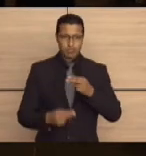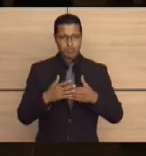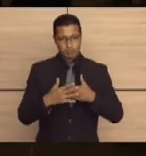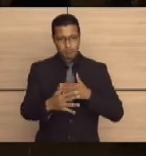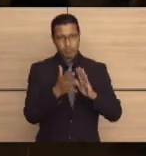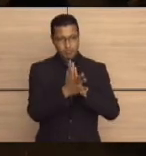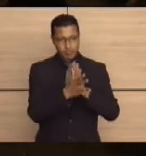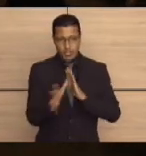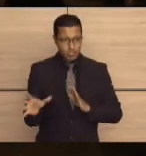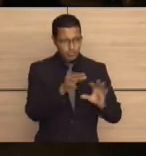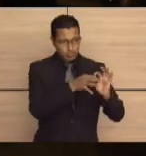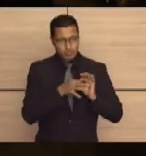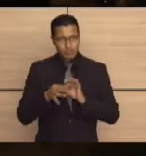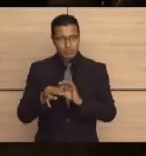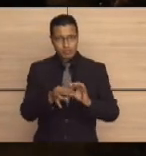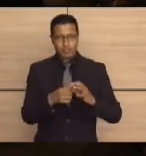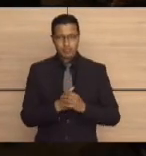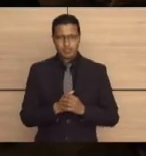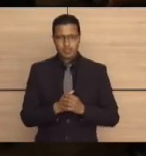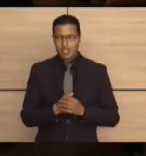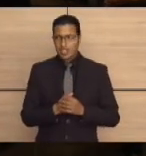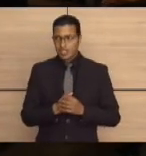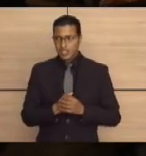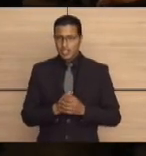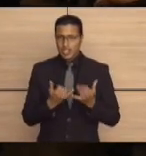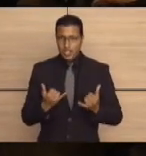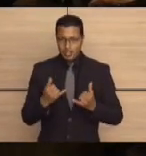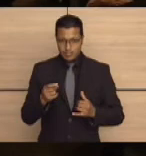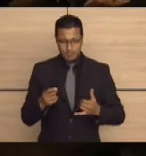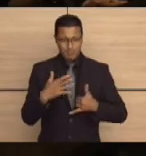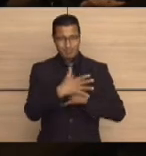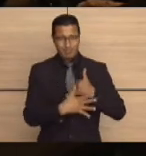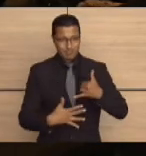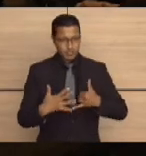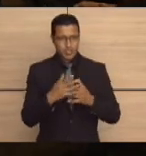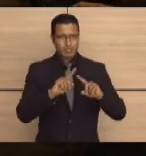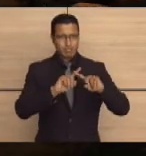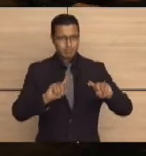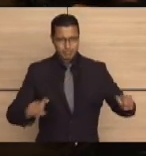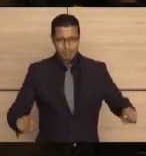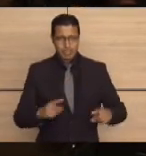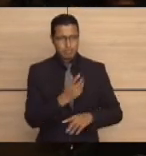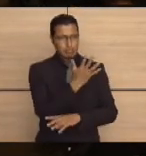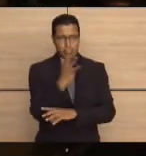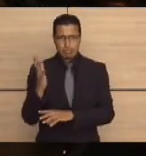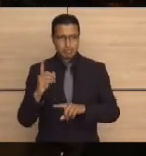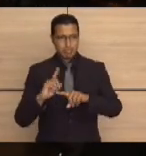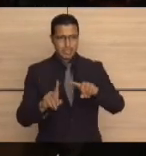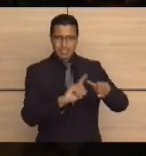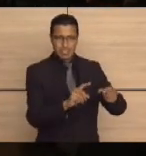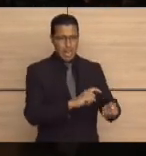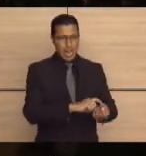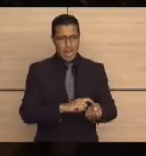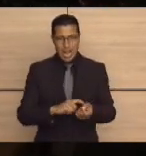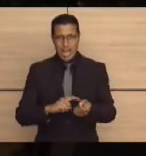quepamos todos. Vivimos en una tierra bendecida, una tierra llena de diversidad, de diferencia, en sus